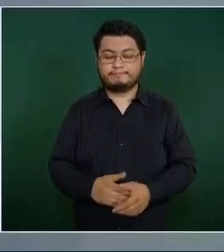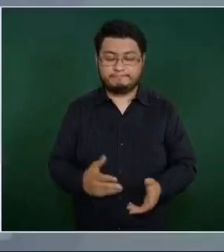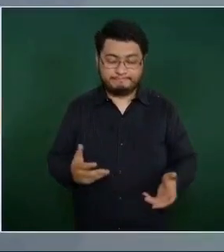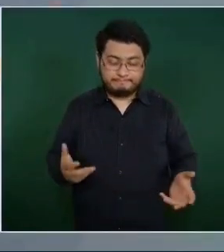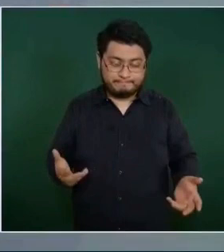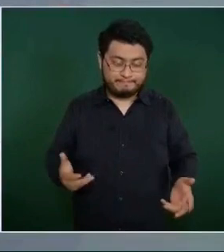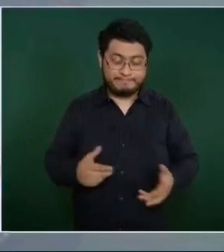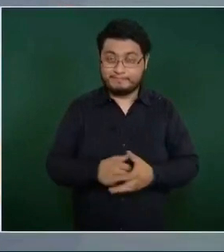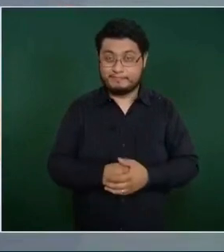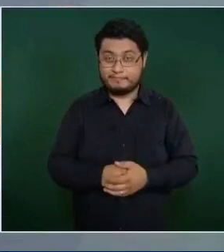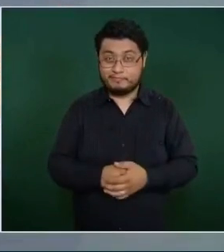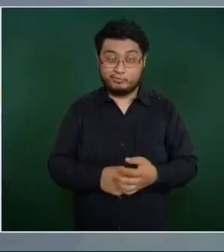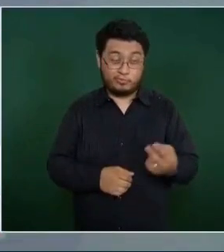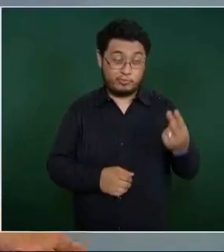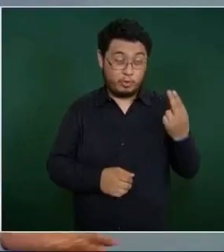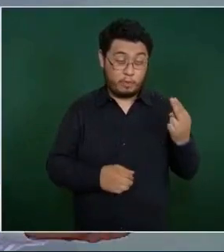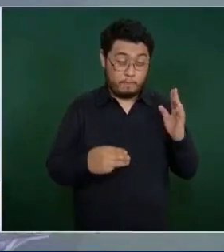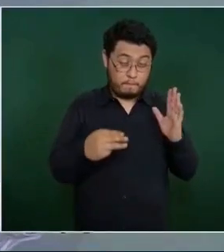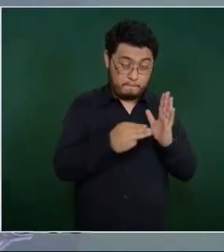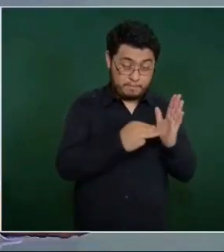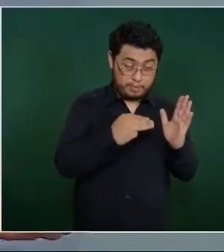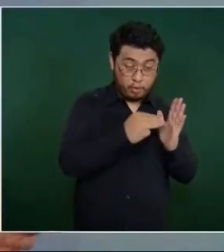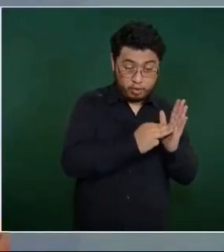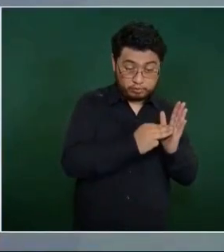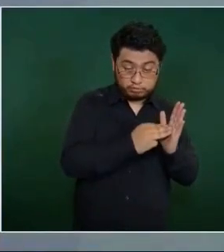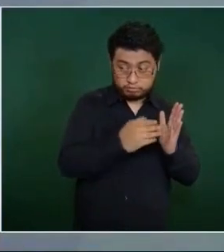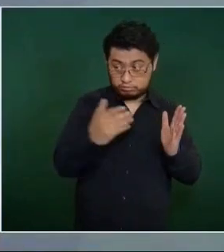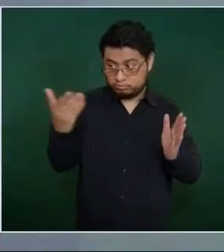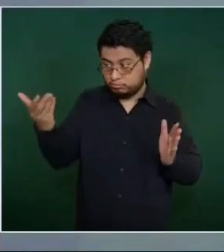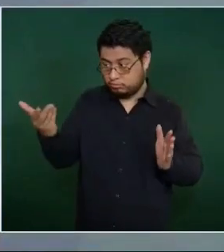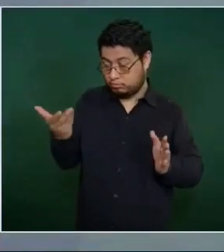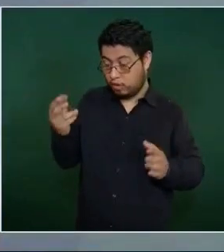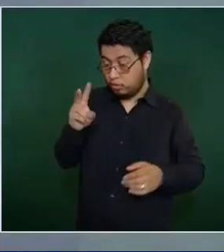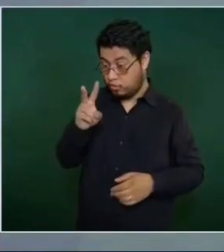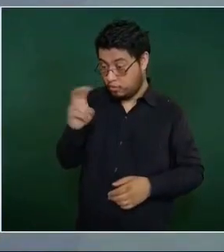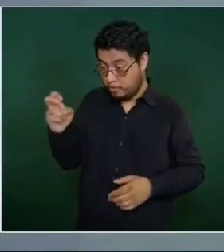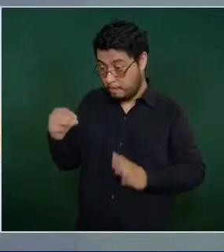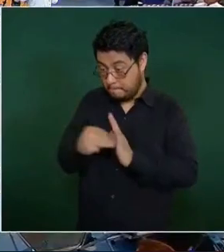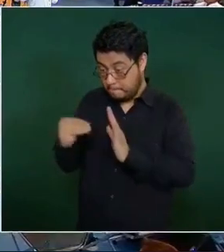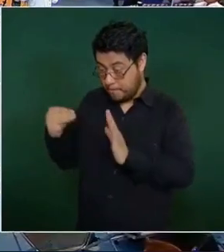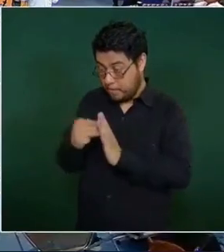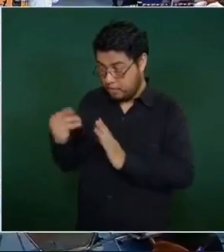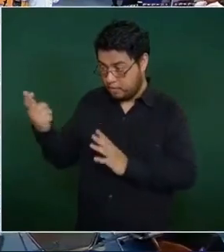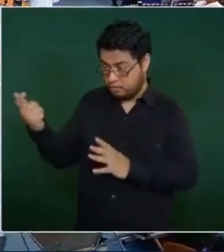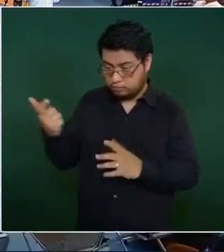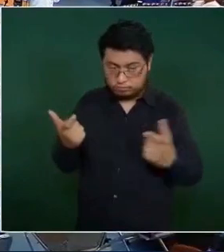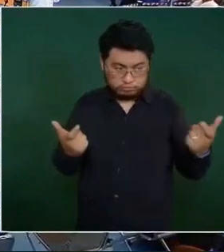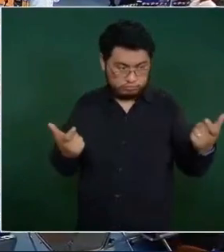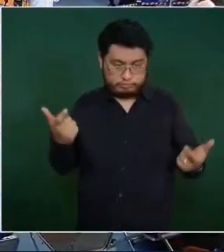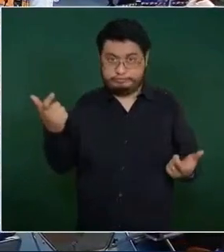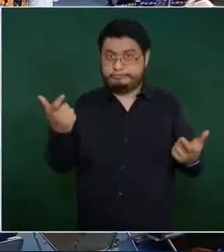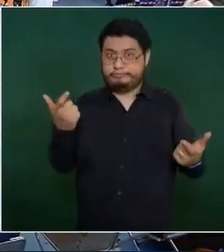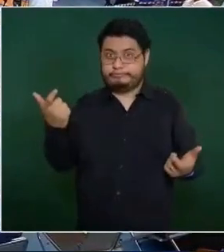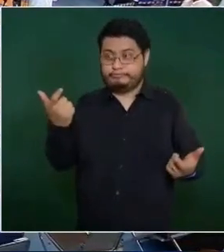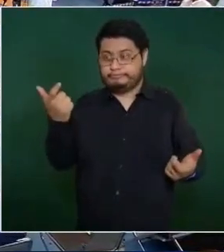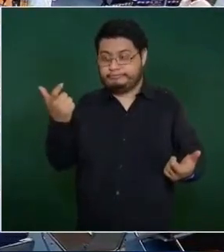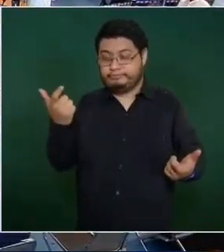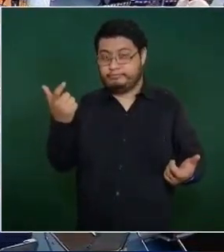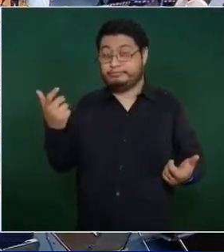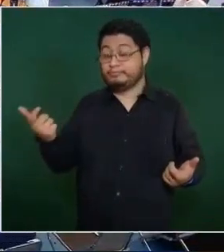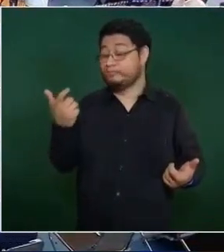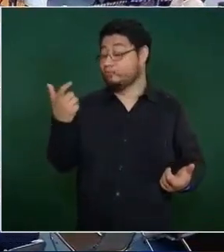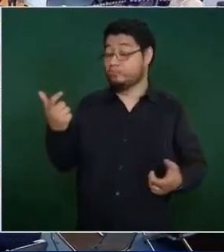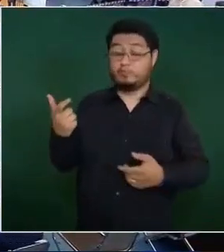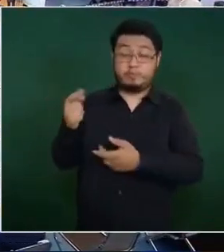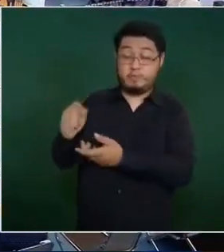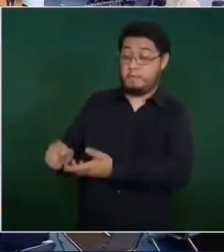Ya no eran 2 millones al año, sino 200 al mes, pues como de aquellos